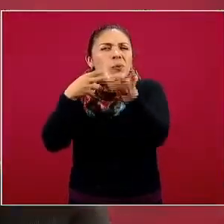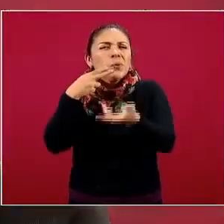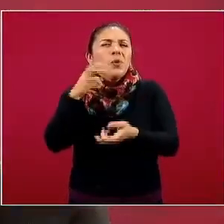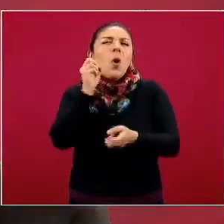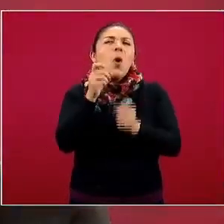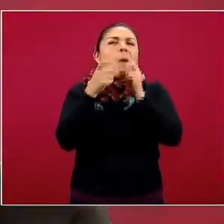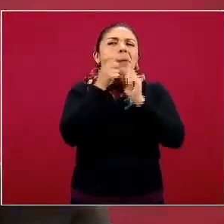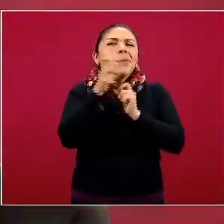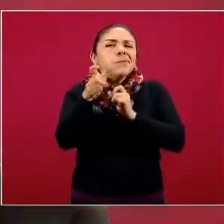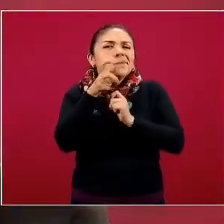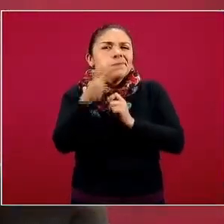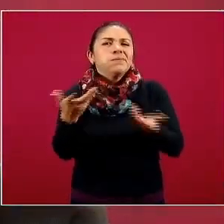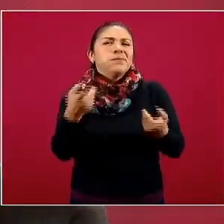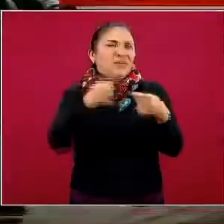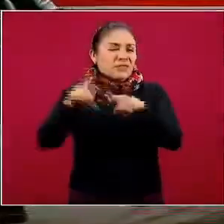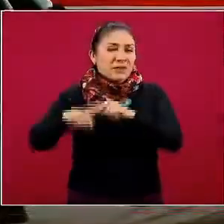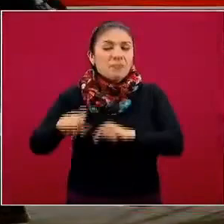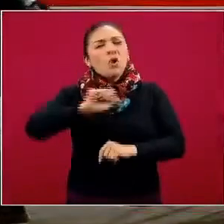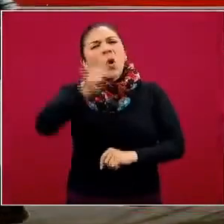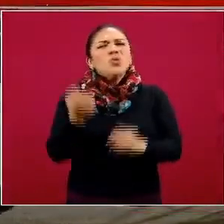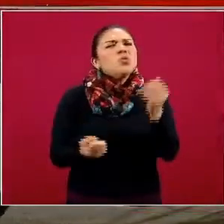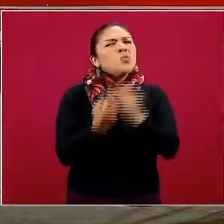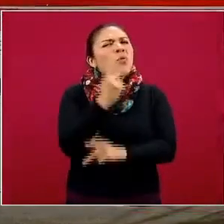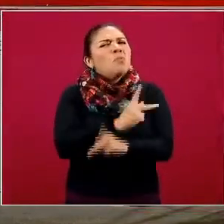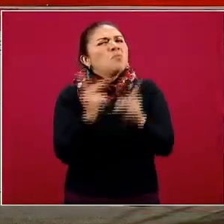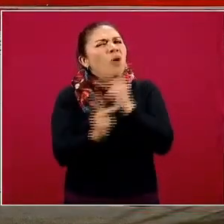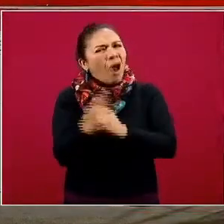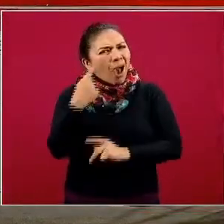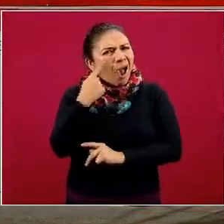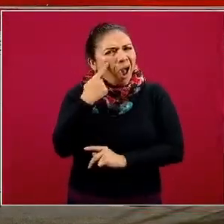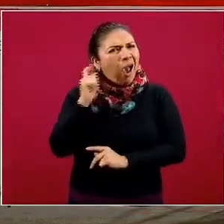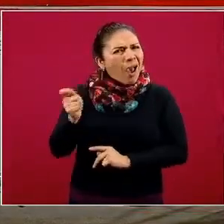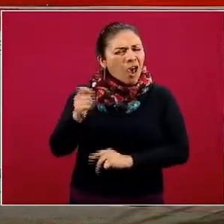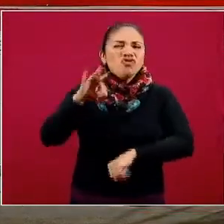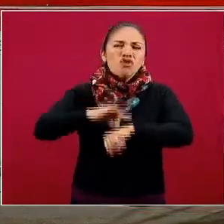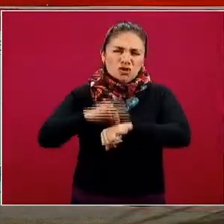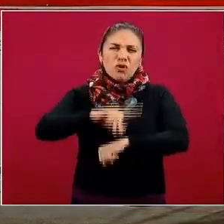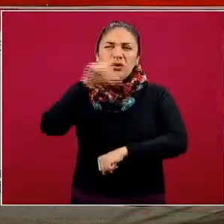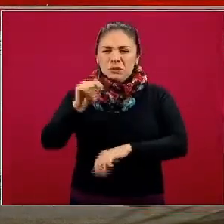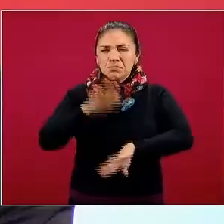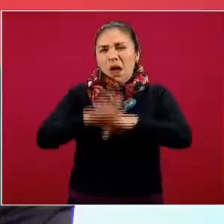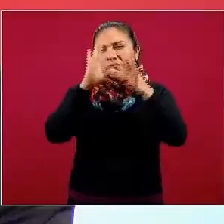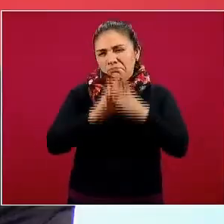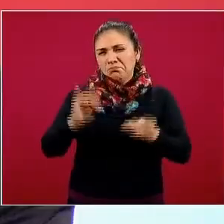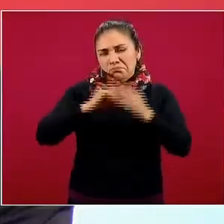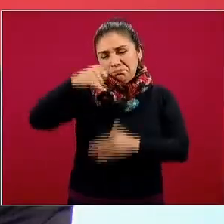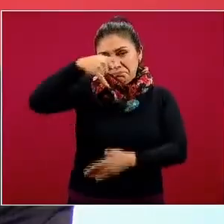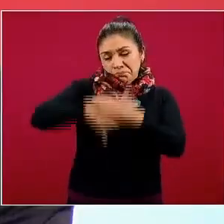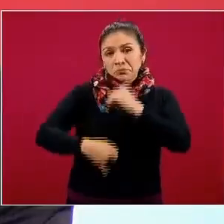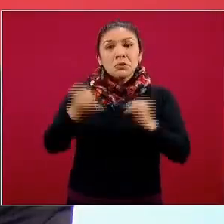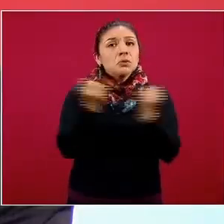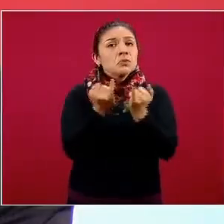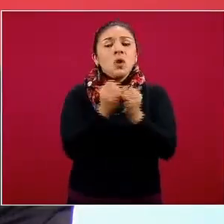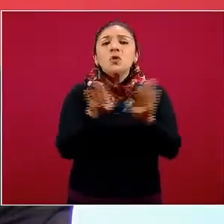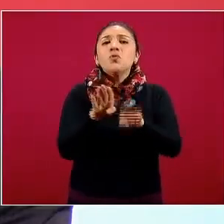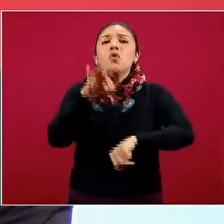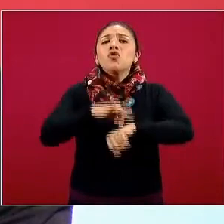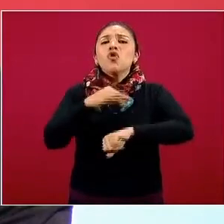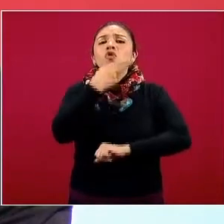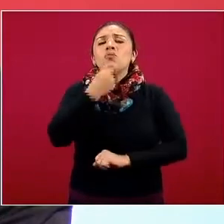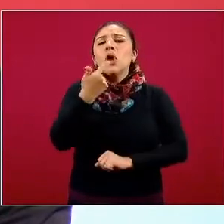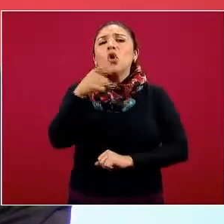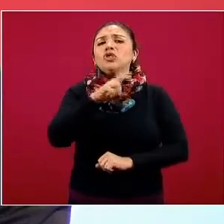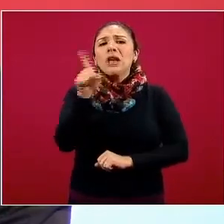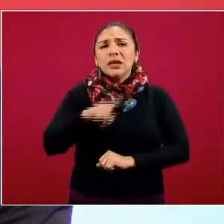cigarrillos, etcétera, pero también los llamados nuevos productos que el doctor Sincer explicará con detalle, igual que el doctor